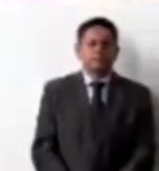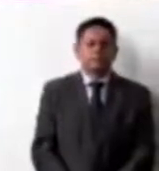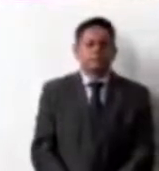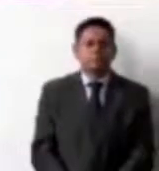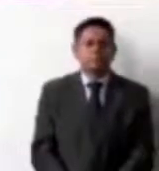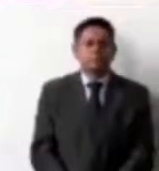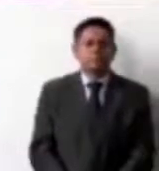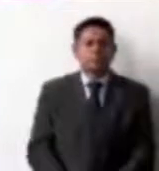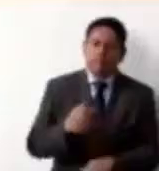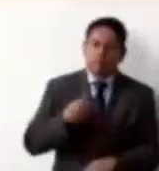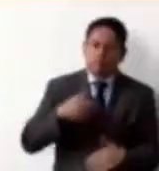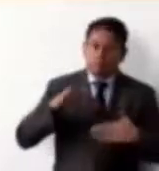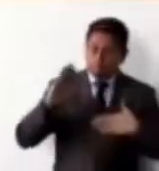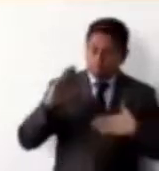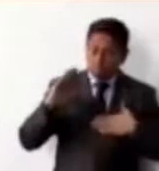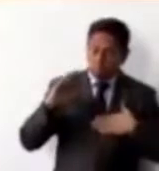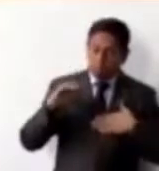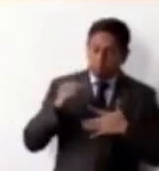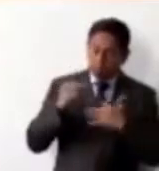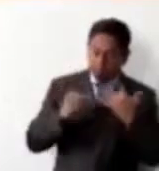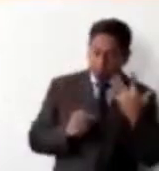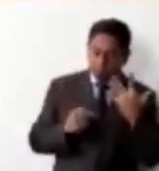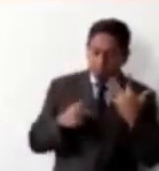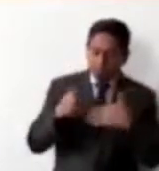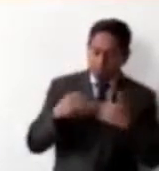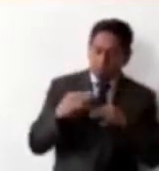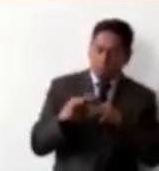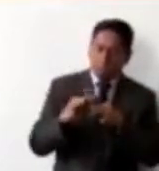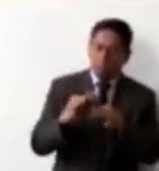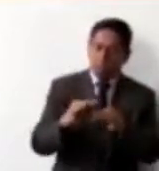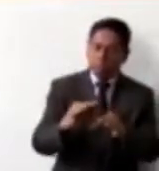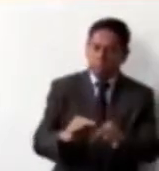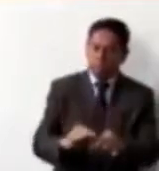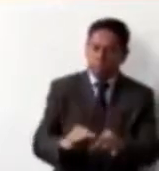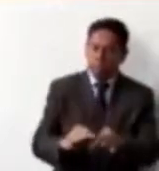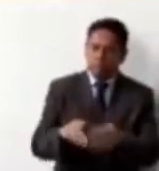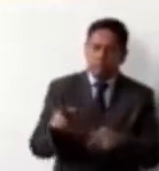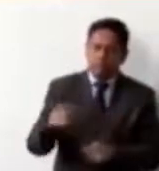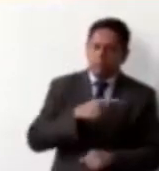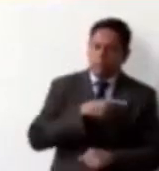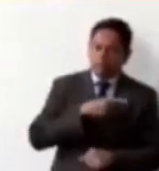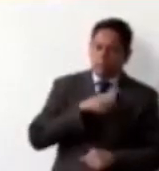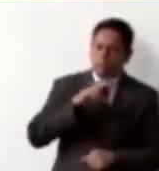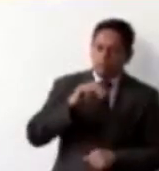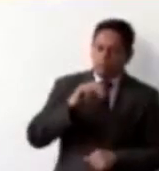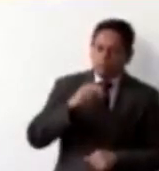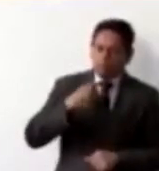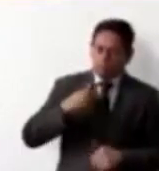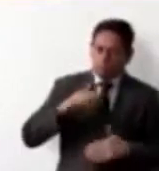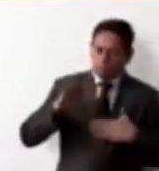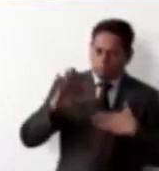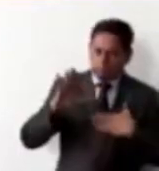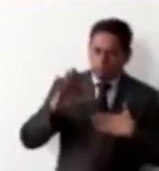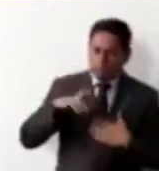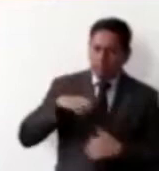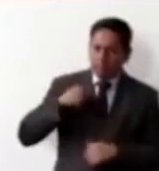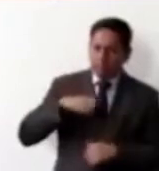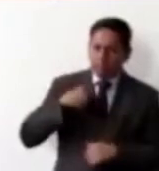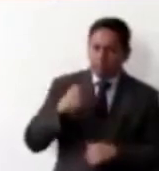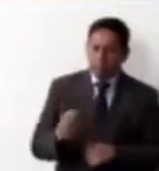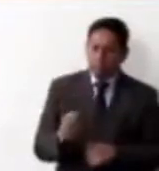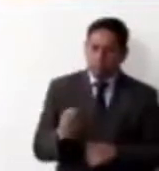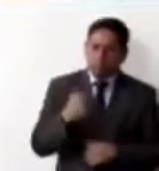pueblo. Voy a cumplir con ustedes. No están solos. El gobierno